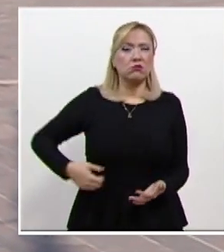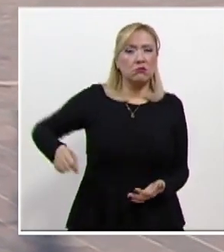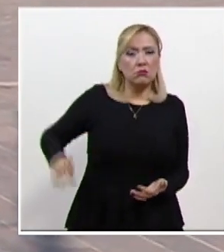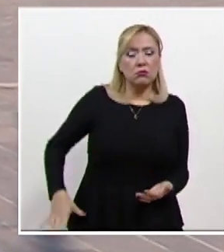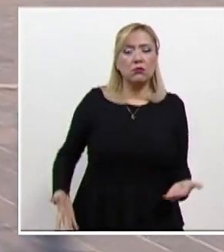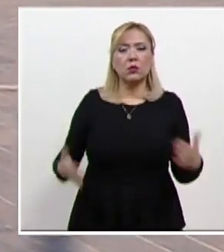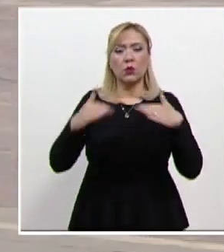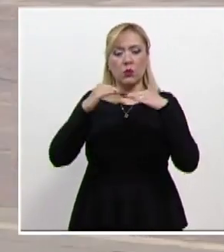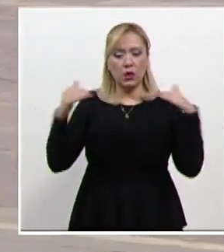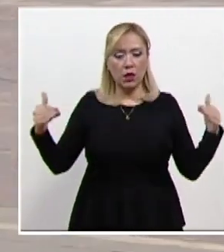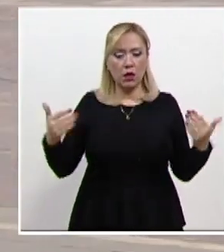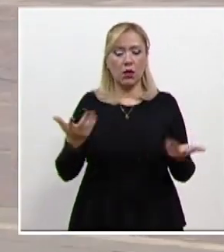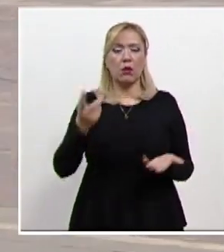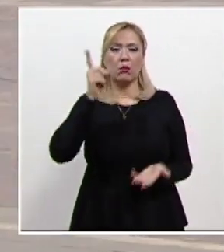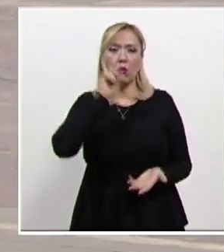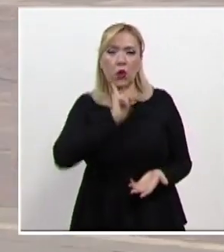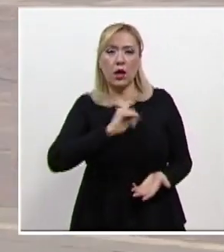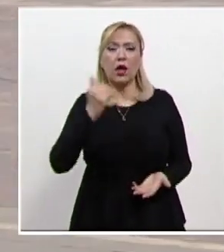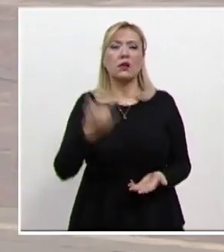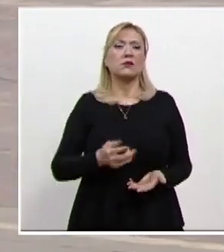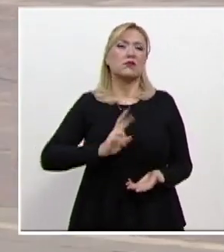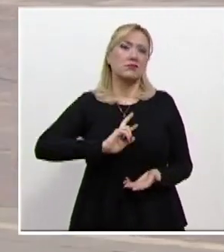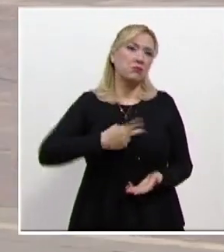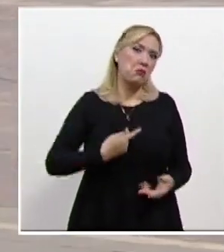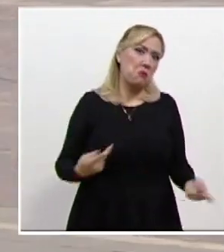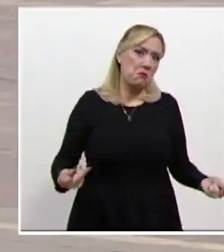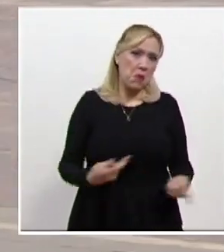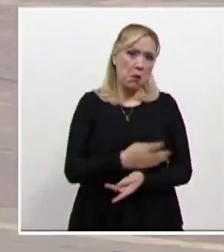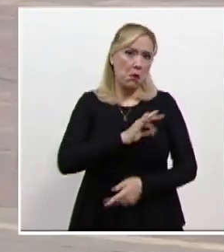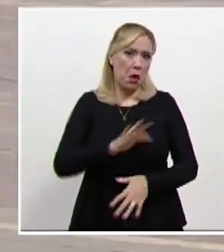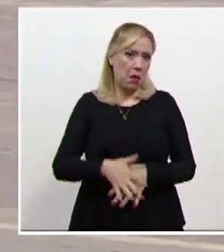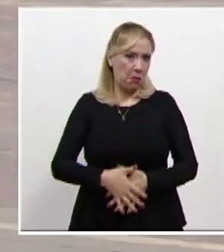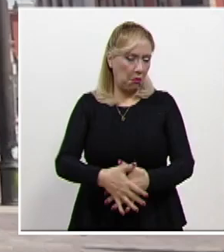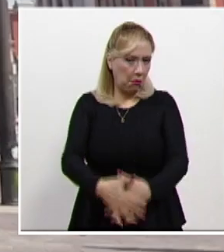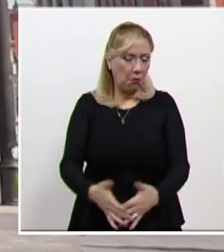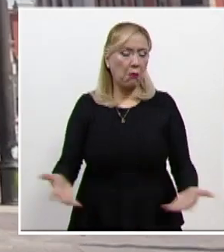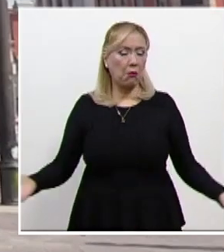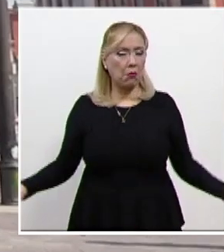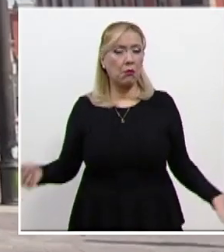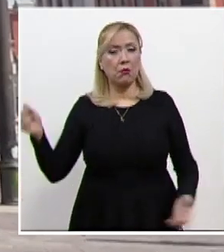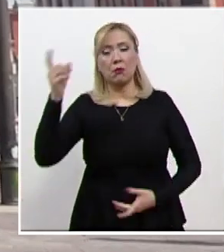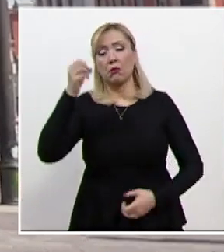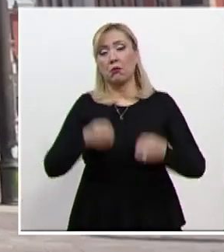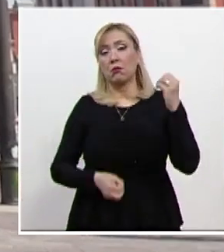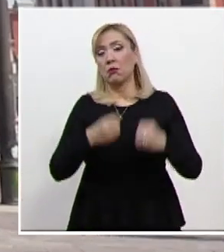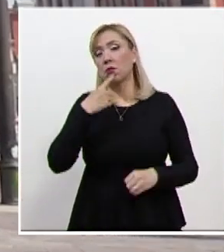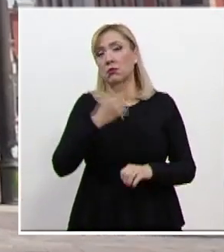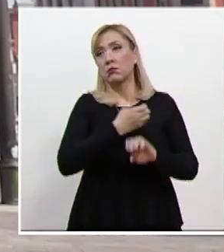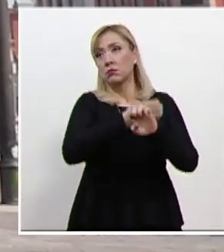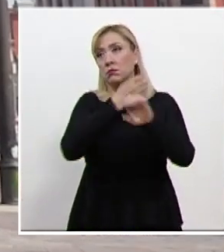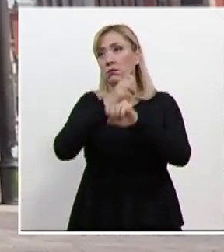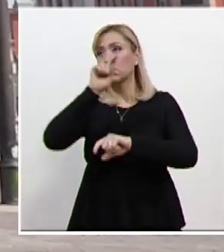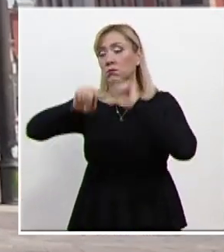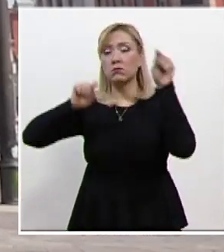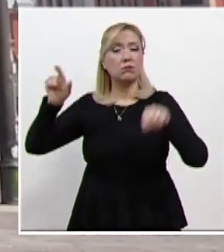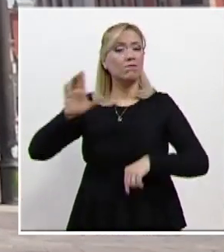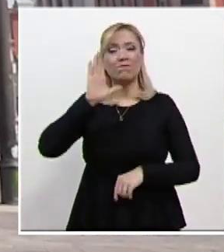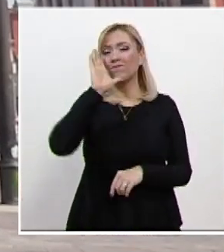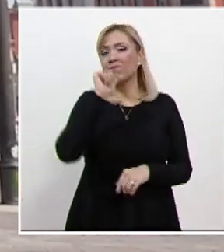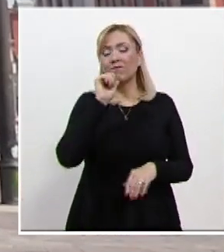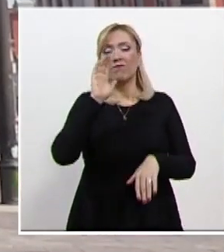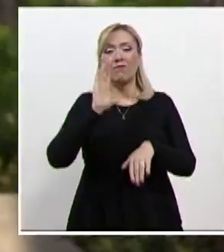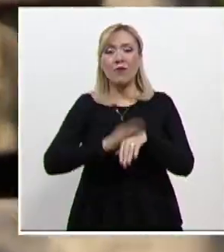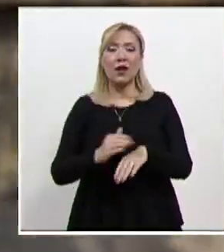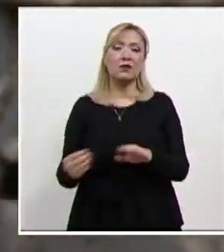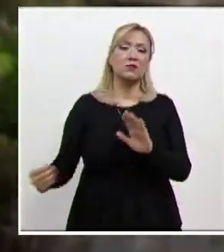personal de las mujeres y personas gestantes. De acuerdo con precedentes, el Pleno precisó que las entidades federativas no pueden ampliar el